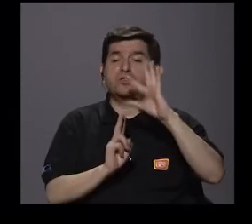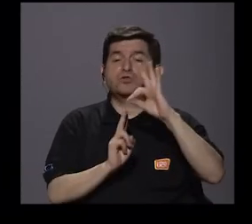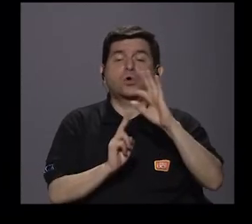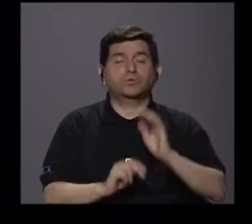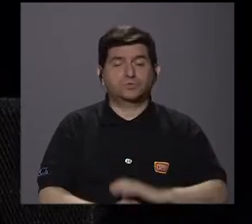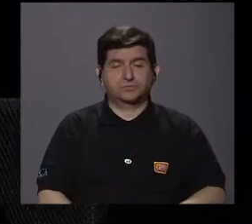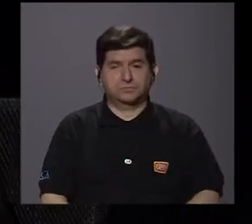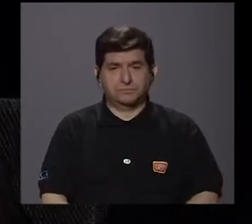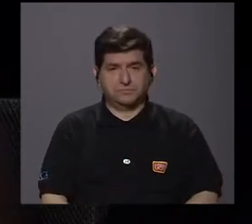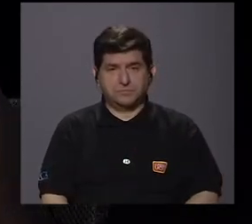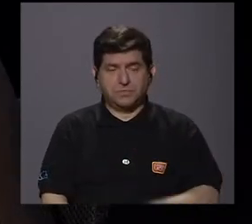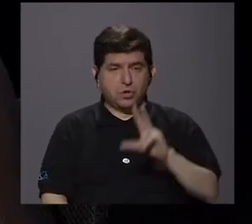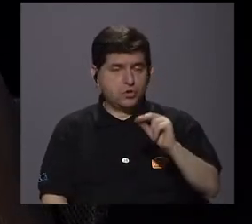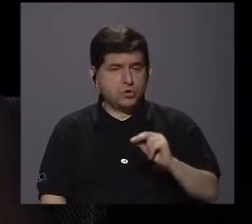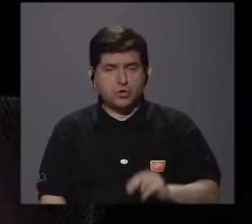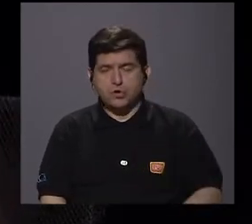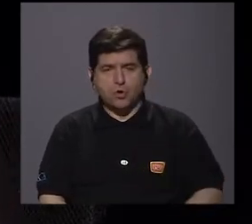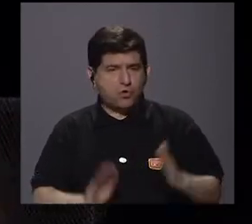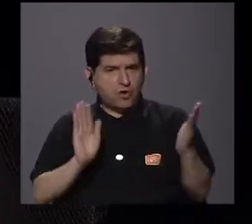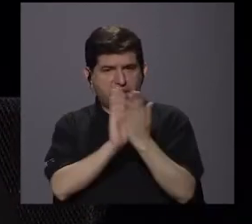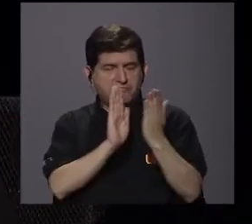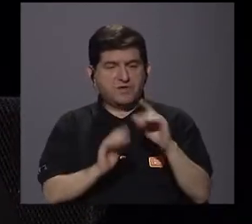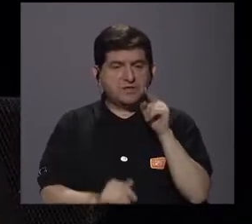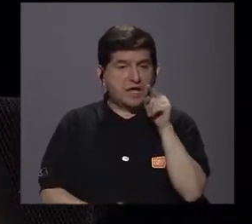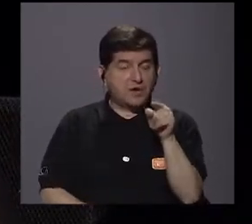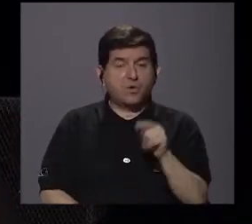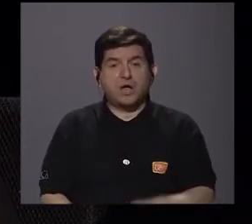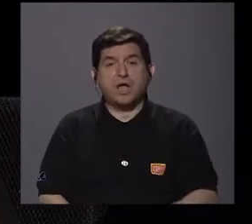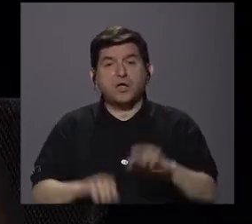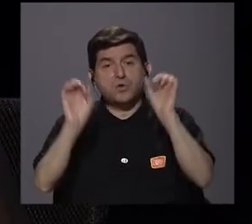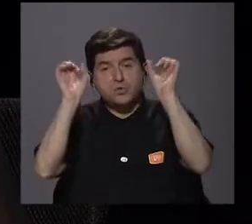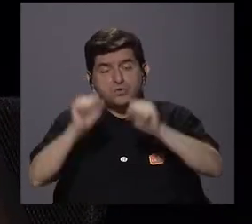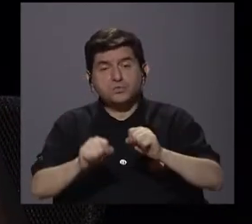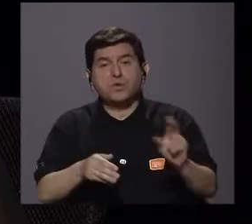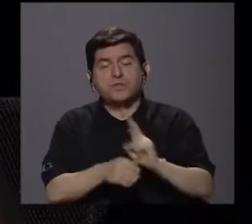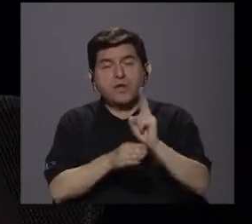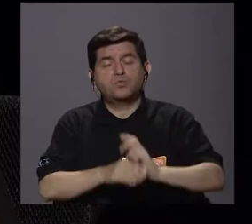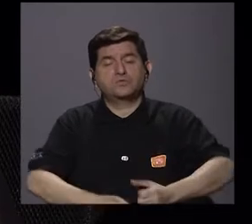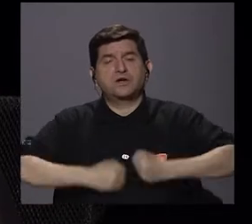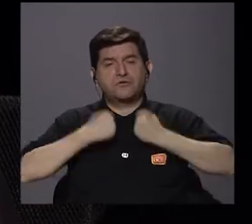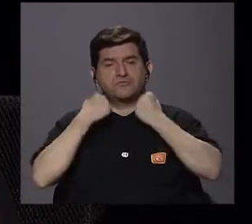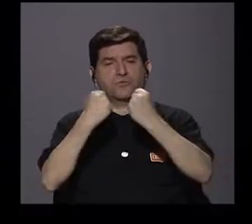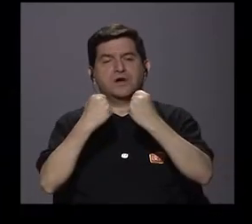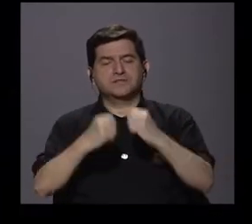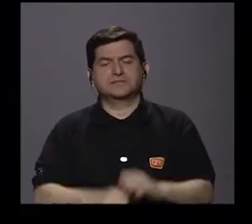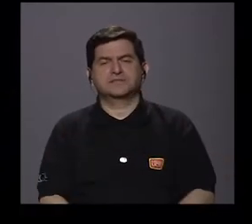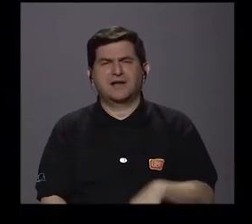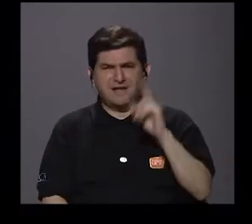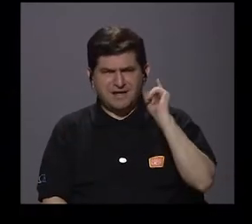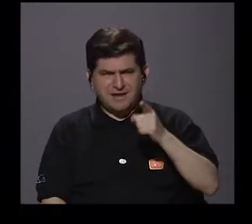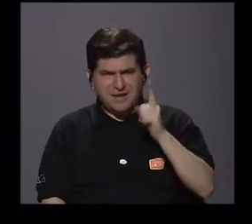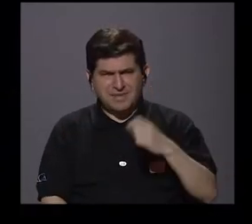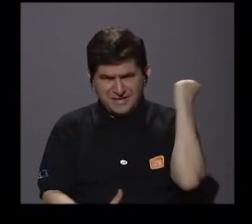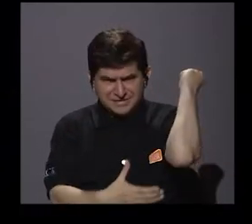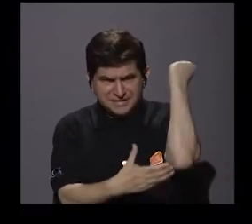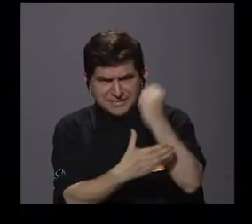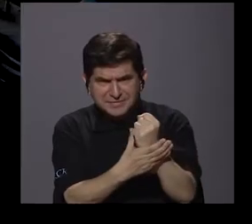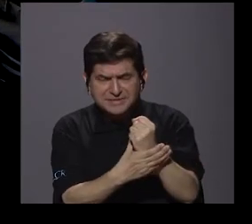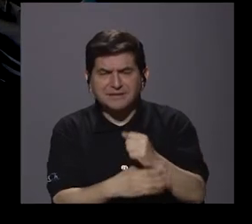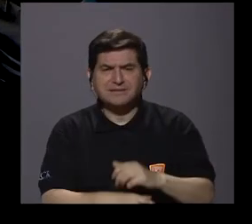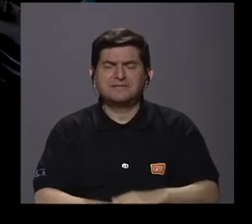opciones, o no resistirme al arresto o que ellos eventualmente van a usar la fuerza. ¿En algún momento le amenazaron de que le iban a